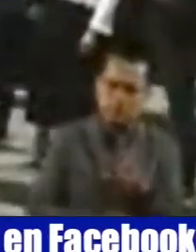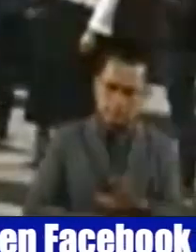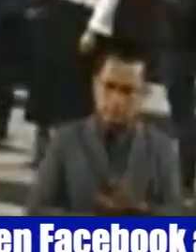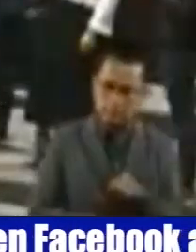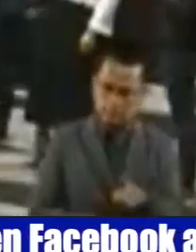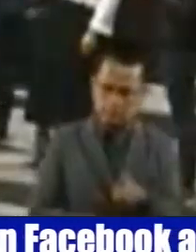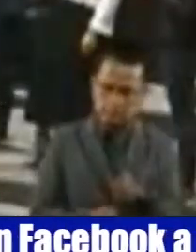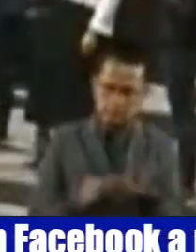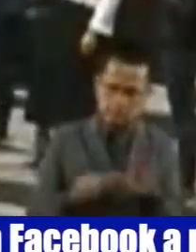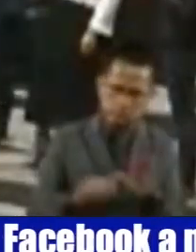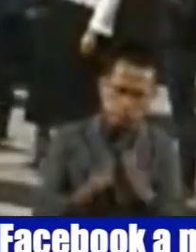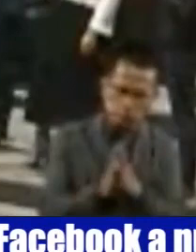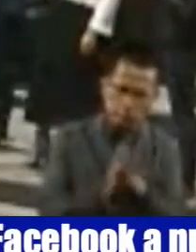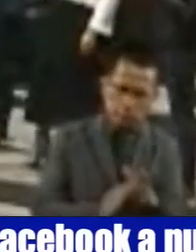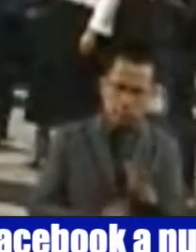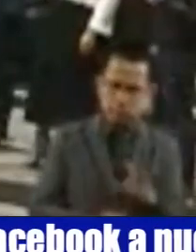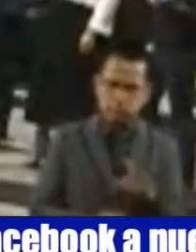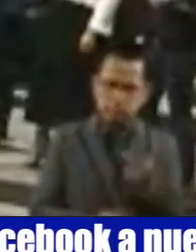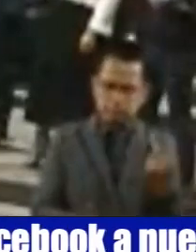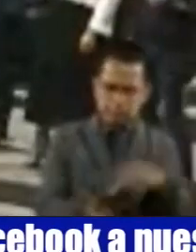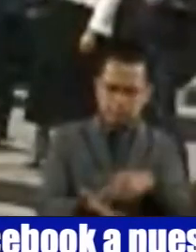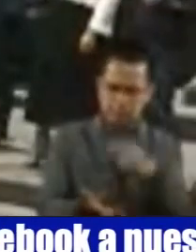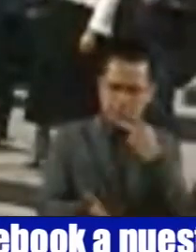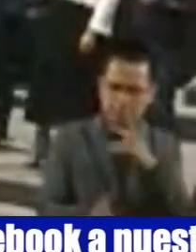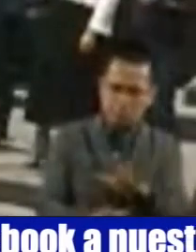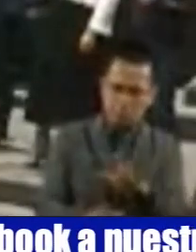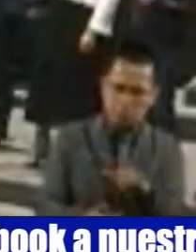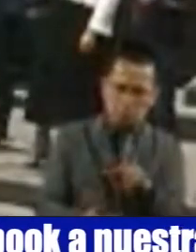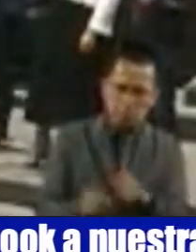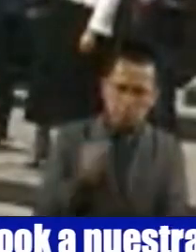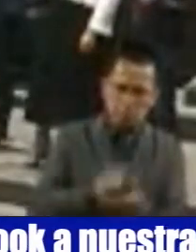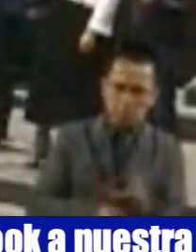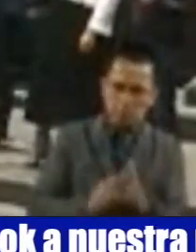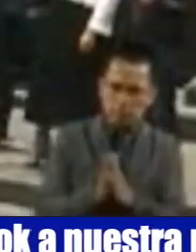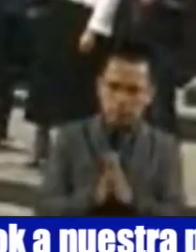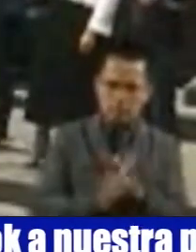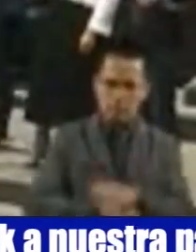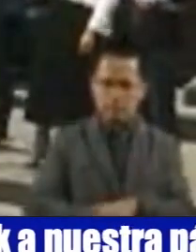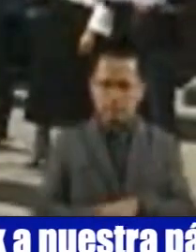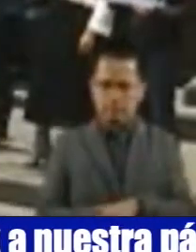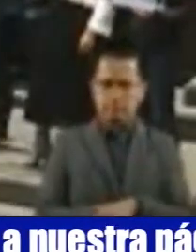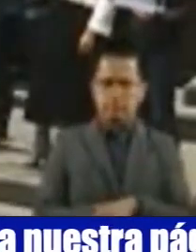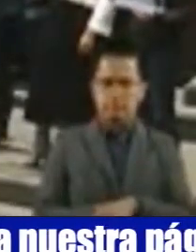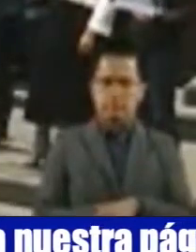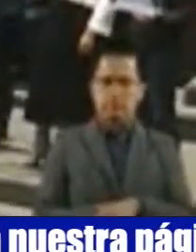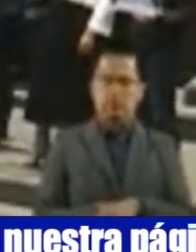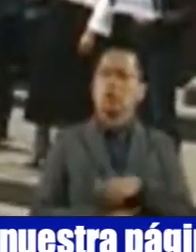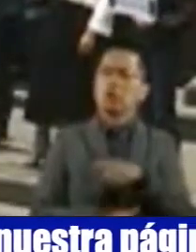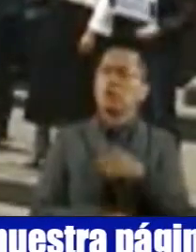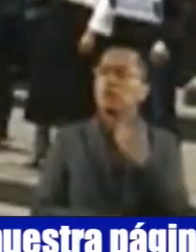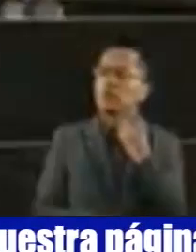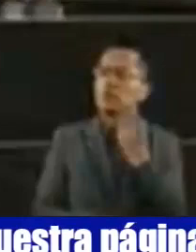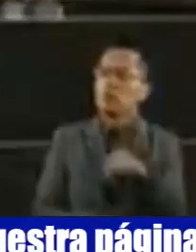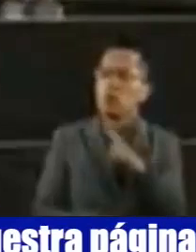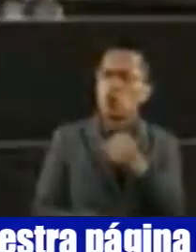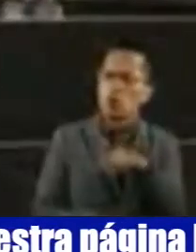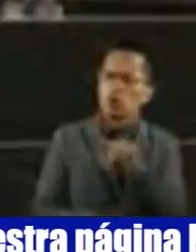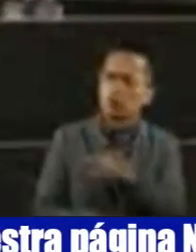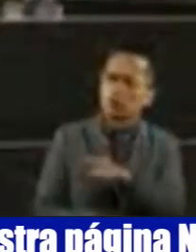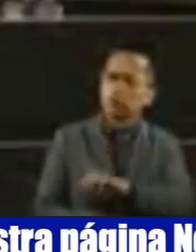el orador? ¿Me permite el orador, por favor? Diputado Noroña, ¿con qué